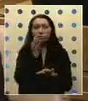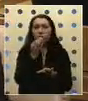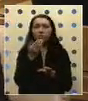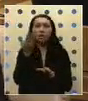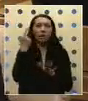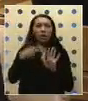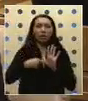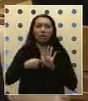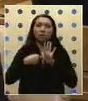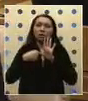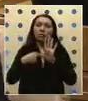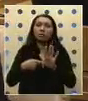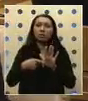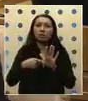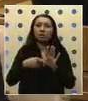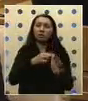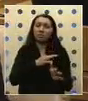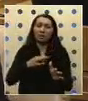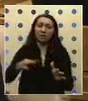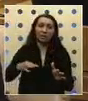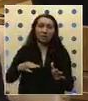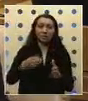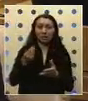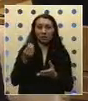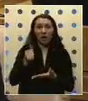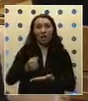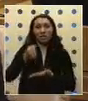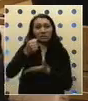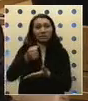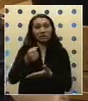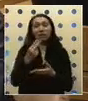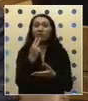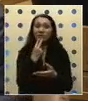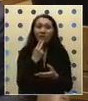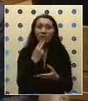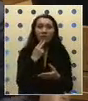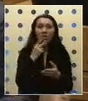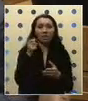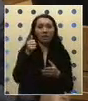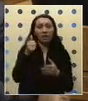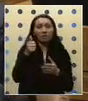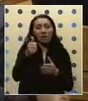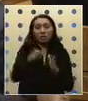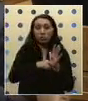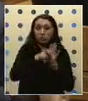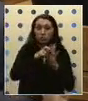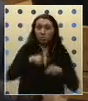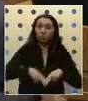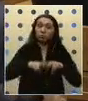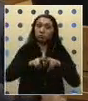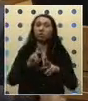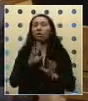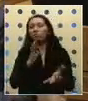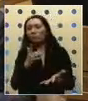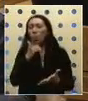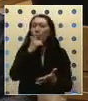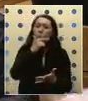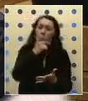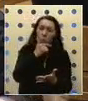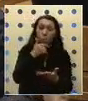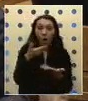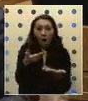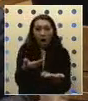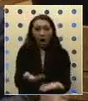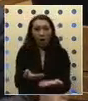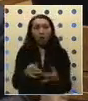al Ministerio de Hacienda, al Ministerio de Vivienda, a la Dirección de Presupuesto. Nosotros tenemos serias dudas sobre el estado actual